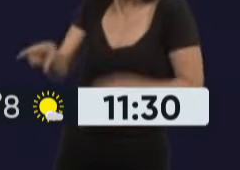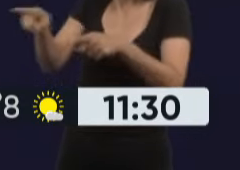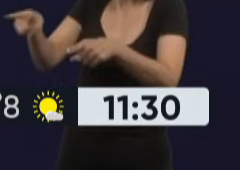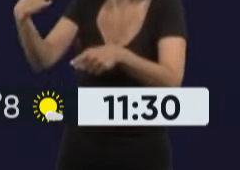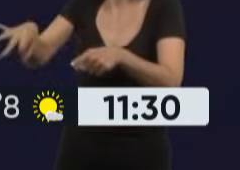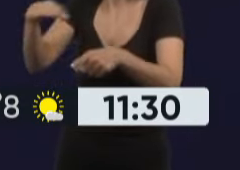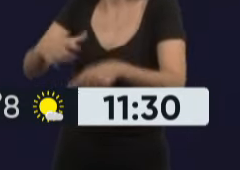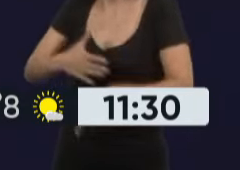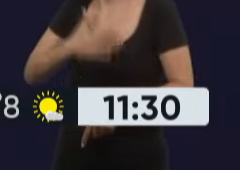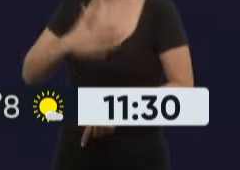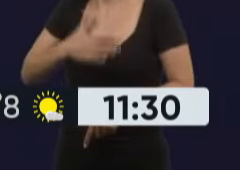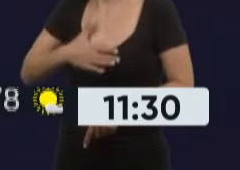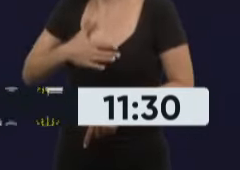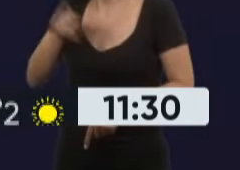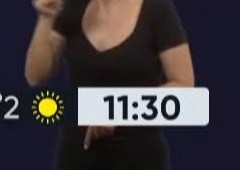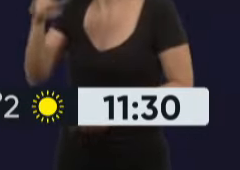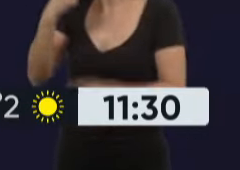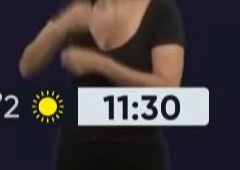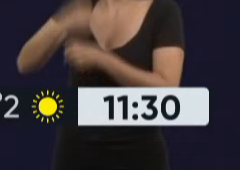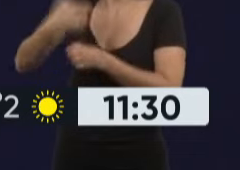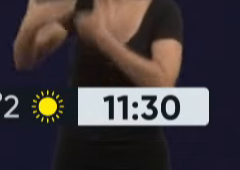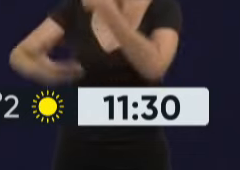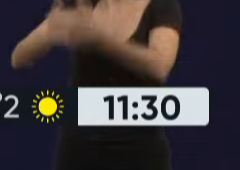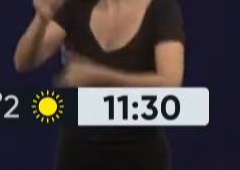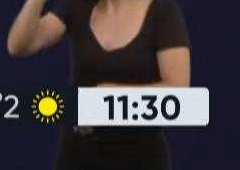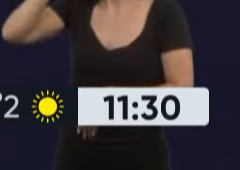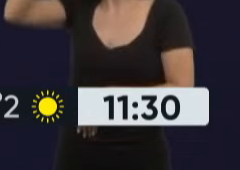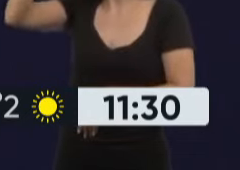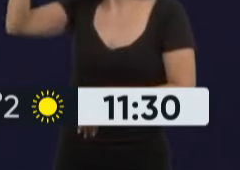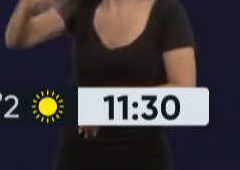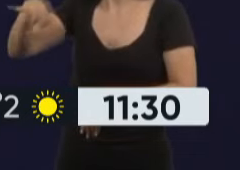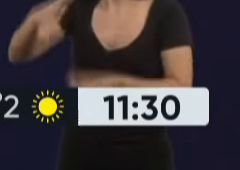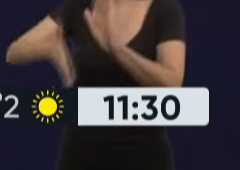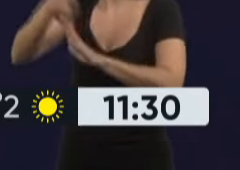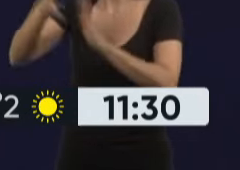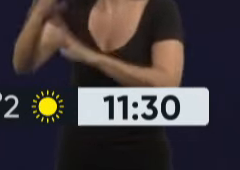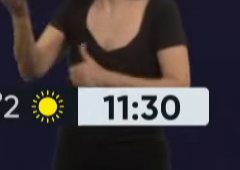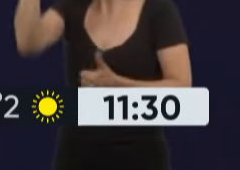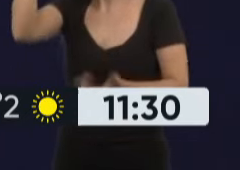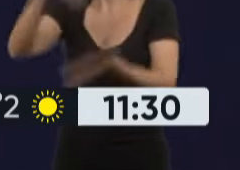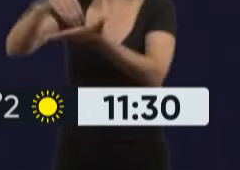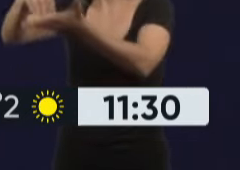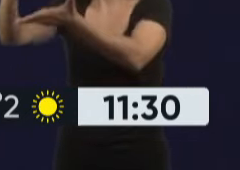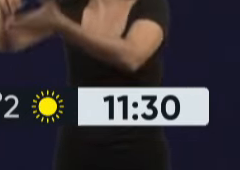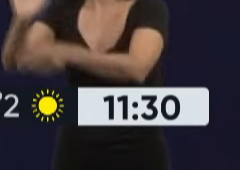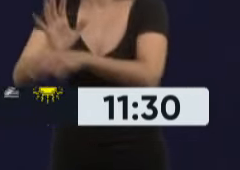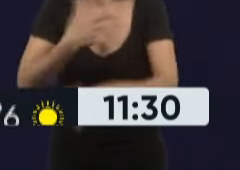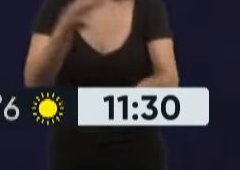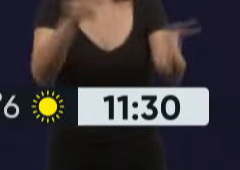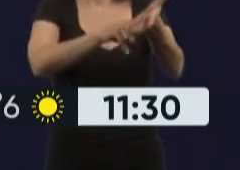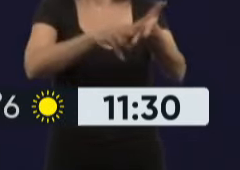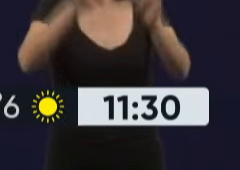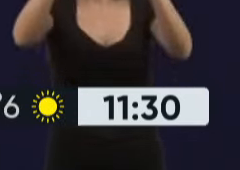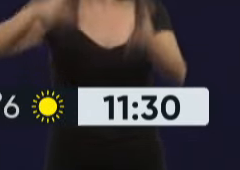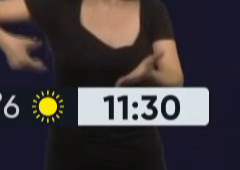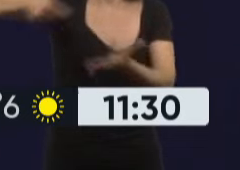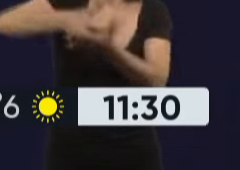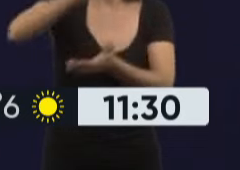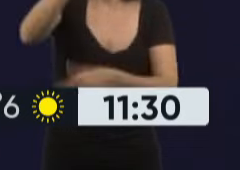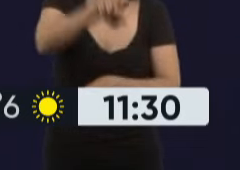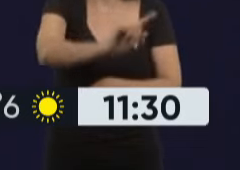estar contento de lo que está haciendo porque le va a brindar y le va a abrir un montón de oportunidades te repito no solo con la inversión sino con